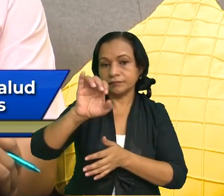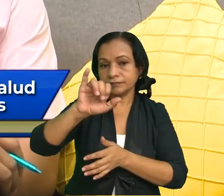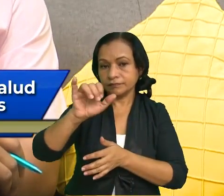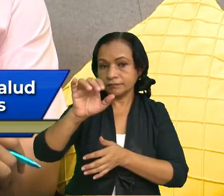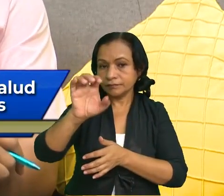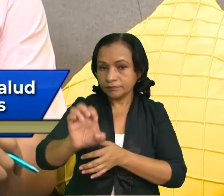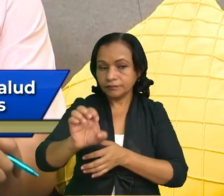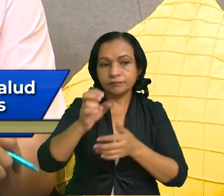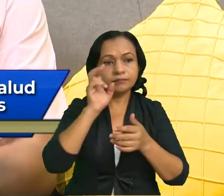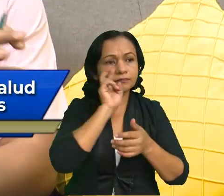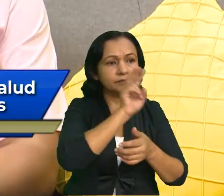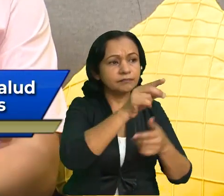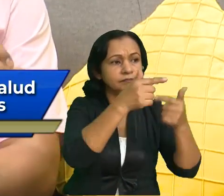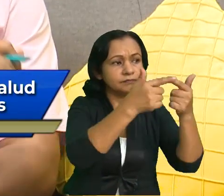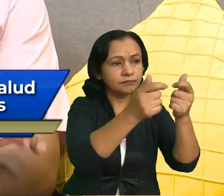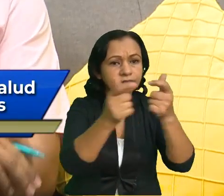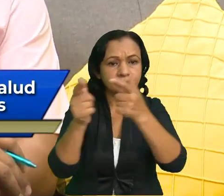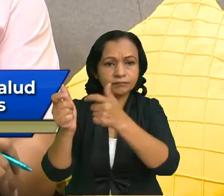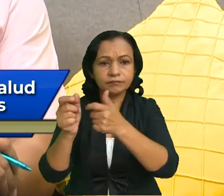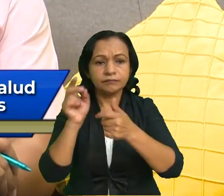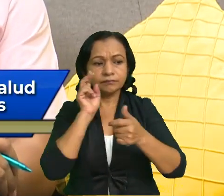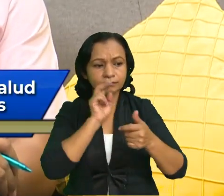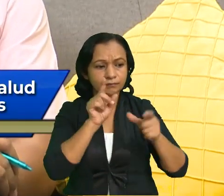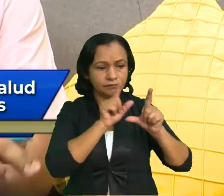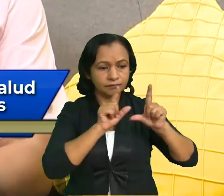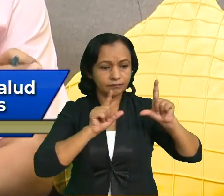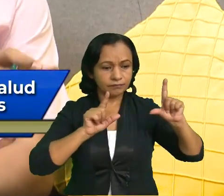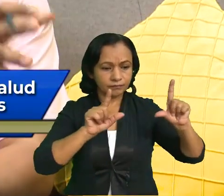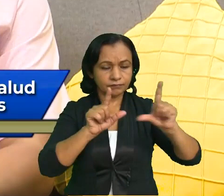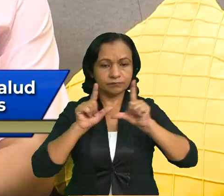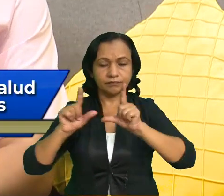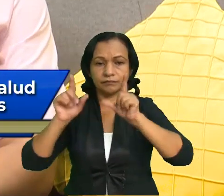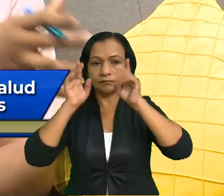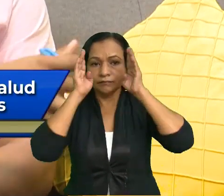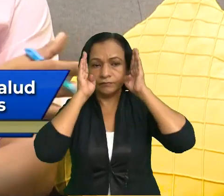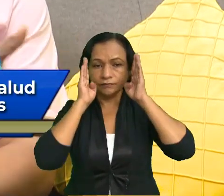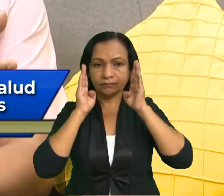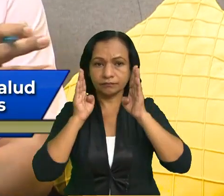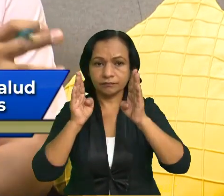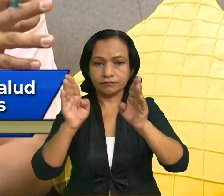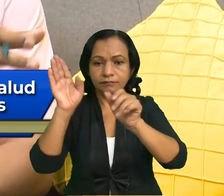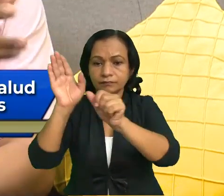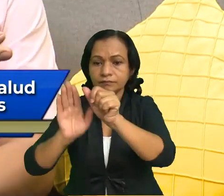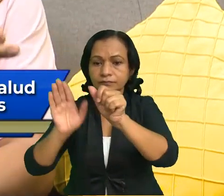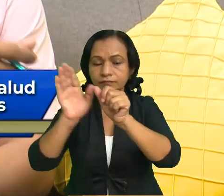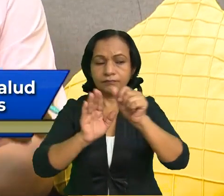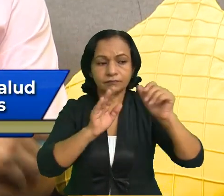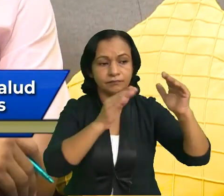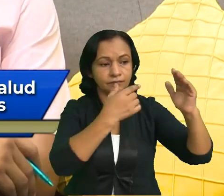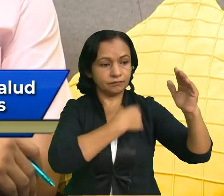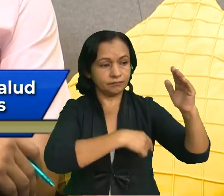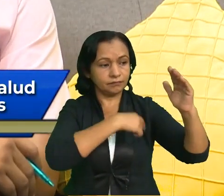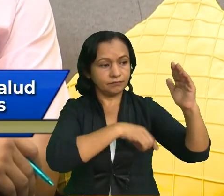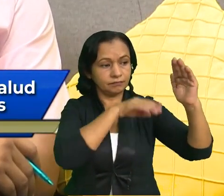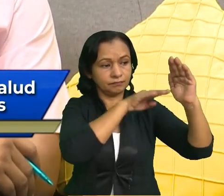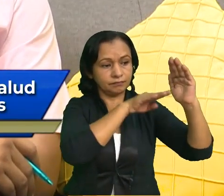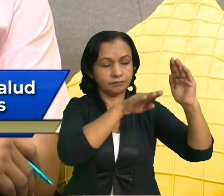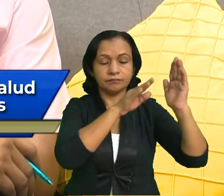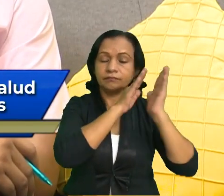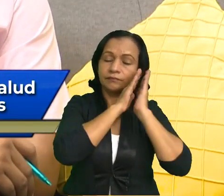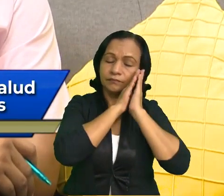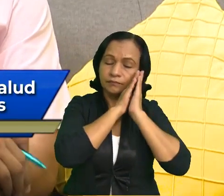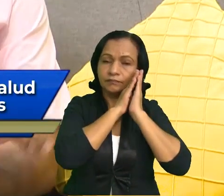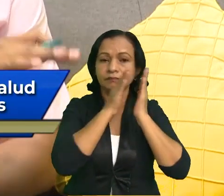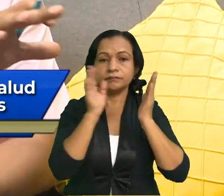visto brigadas hemos visto clínicas hemos visto con atención ya hay en cada albergue pues también había una suerte